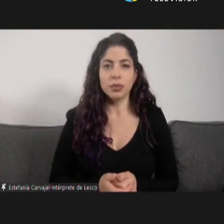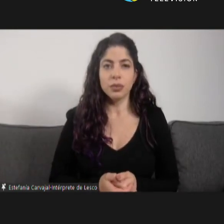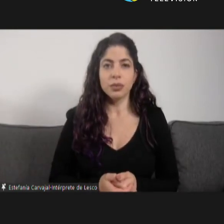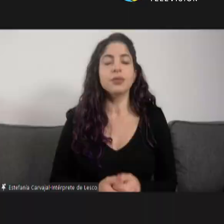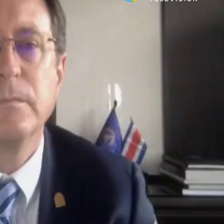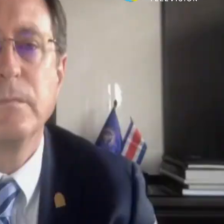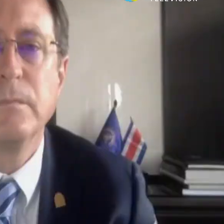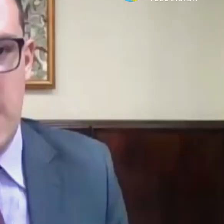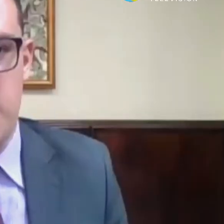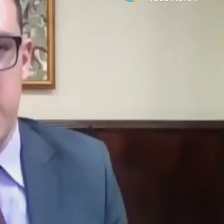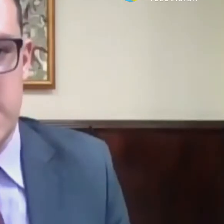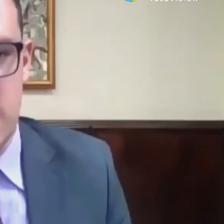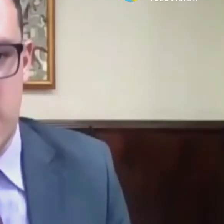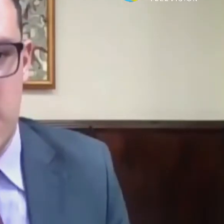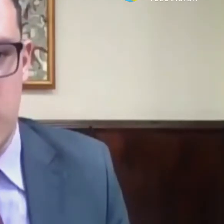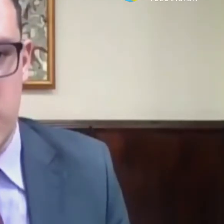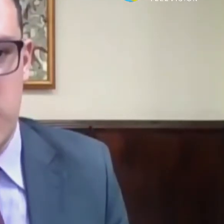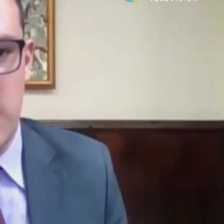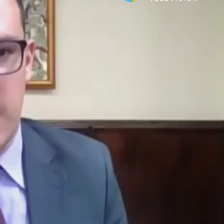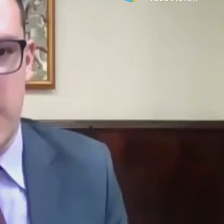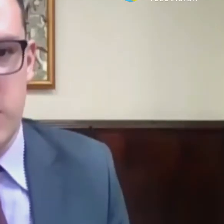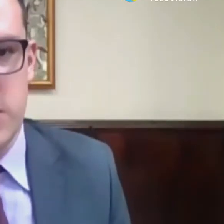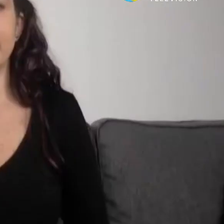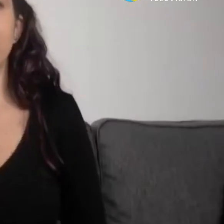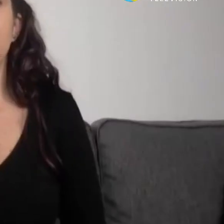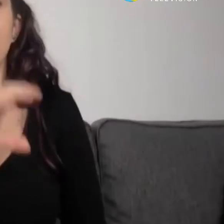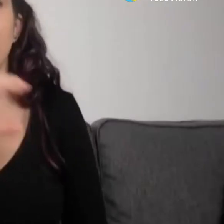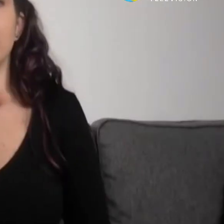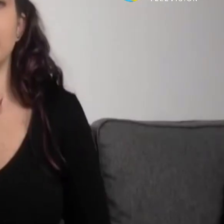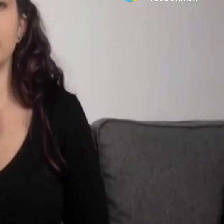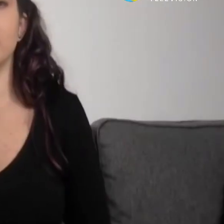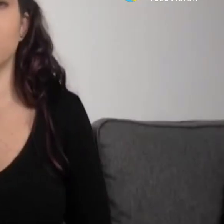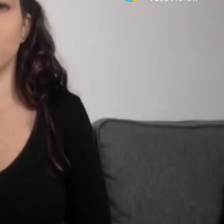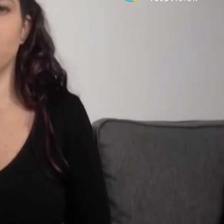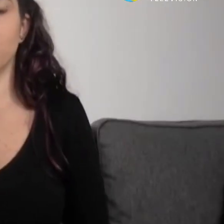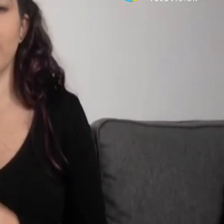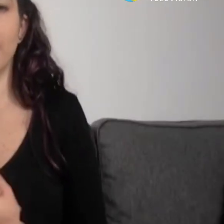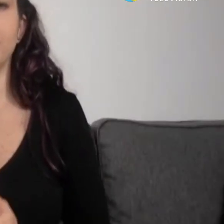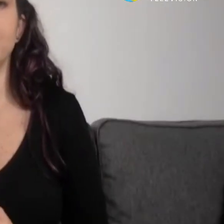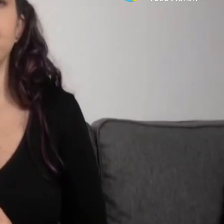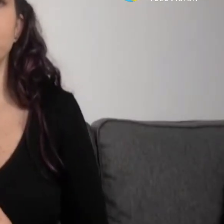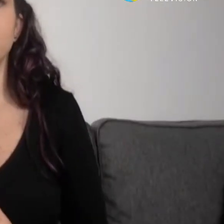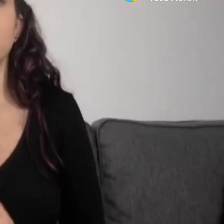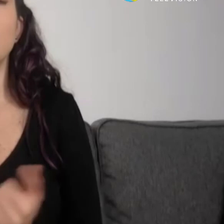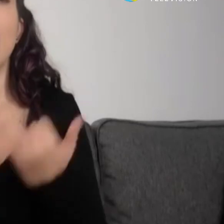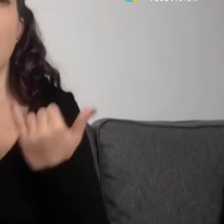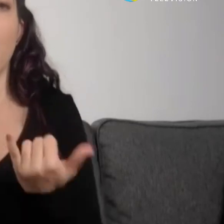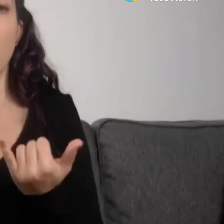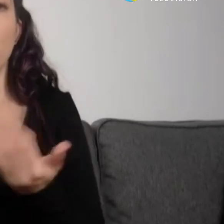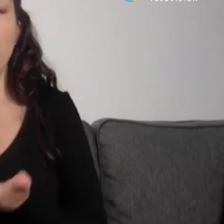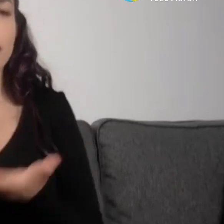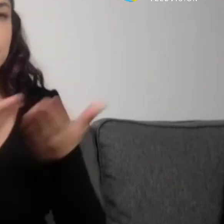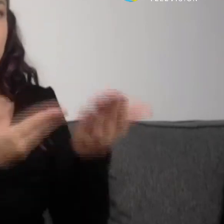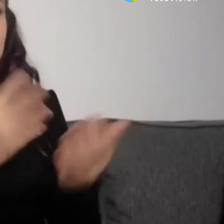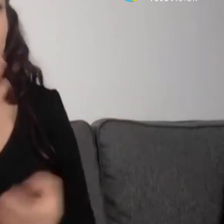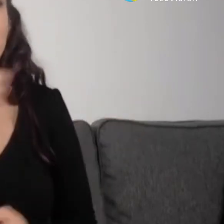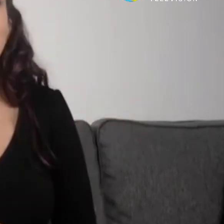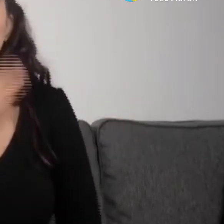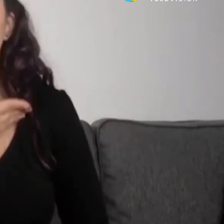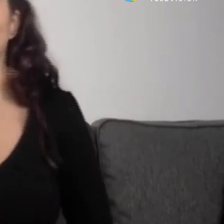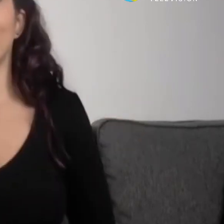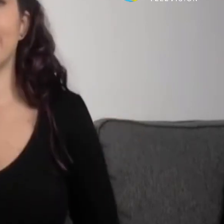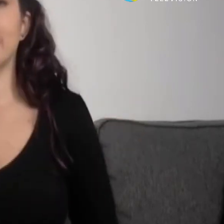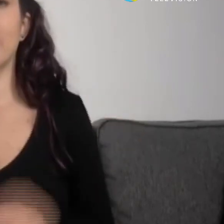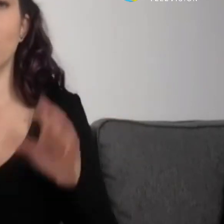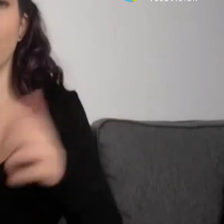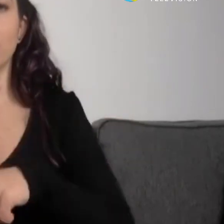Muchas gracias al presidente ejecutivo de la Caja Costarricense de Seguro Social. Le volvemos a ceder la palabra al presidente de la